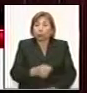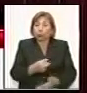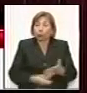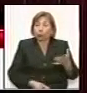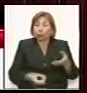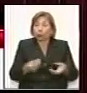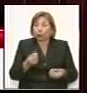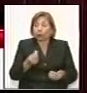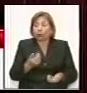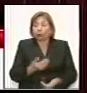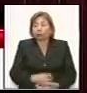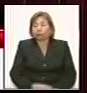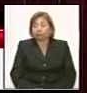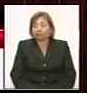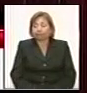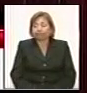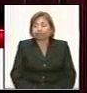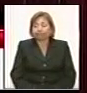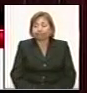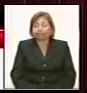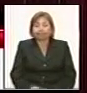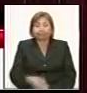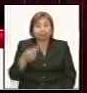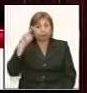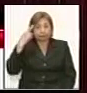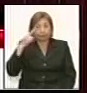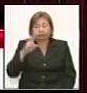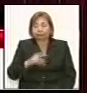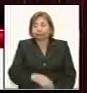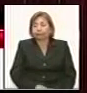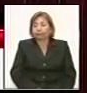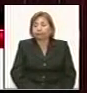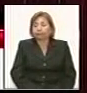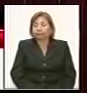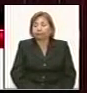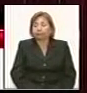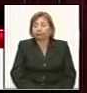dinero además. Eso se cambió por